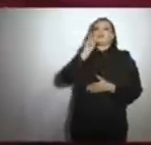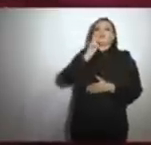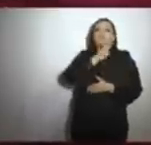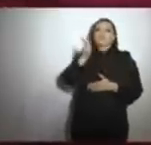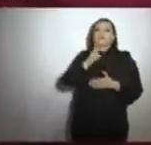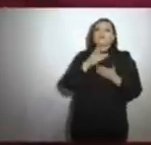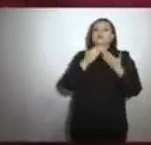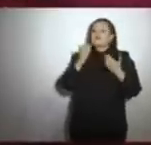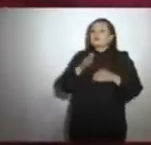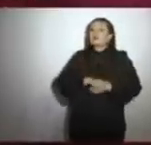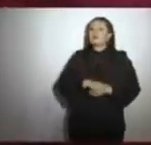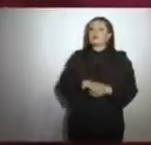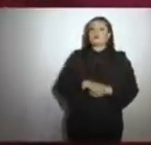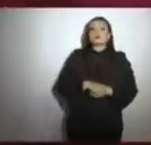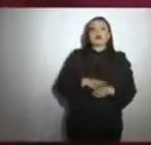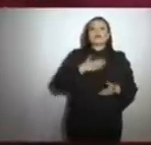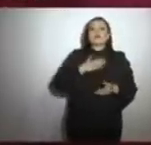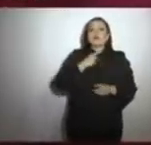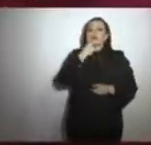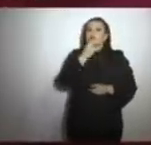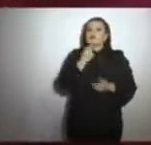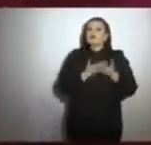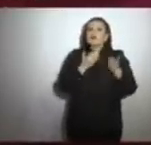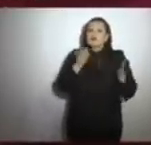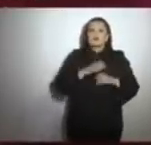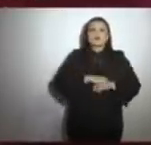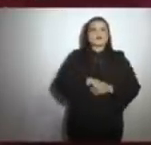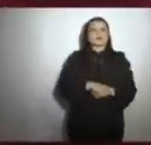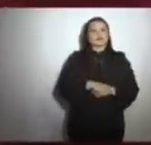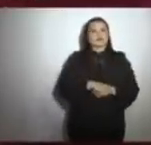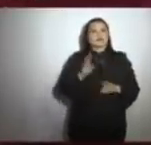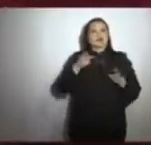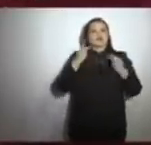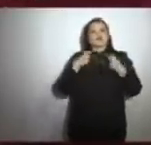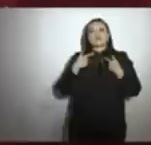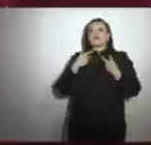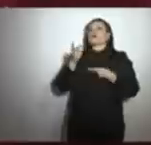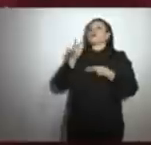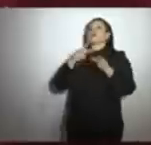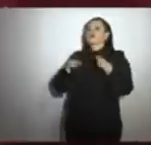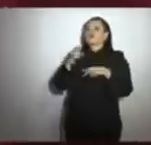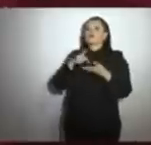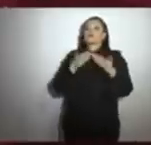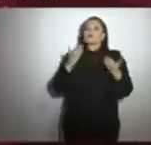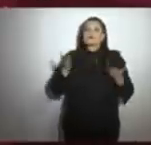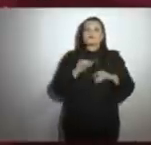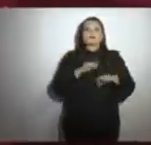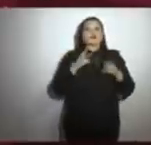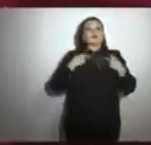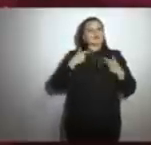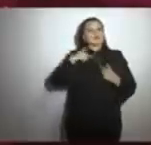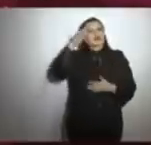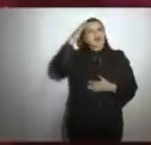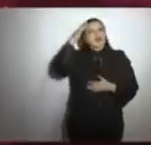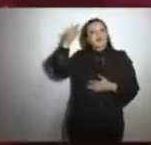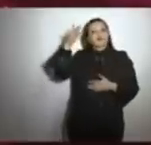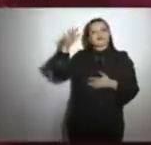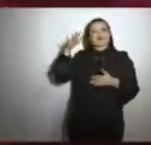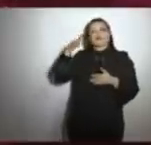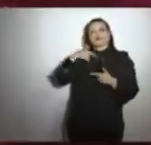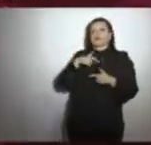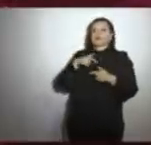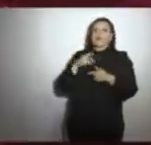evento y le digo que tiene una pensión, un apoyo para las personas adultas mayores